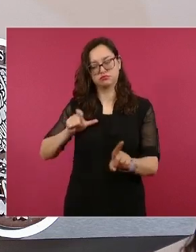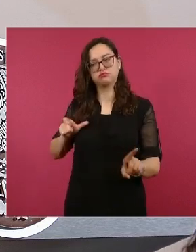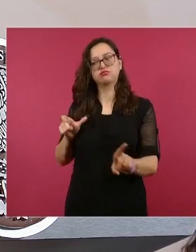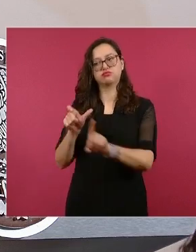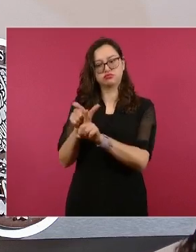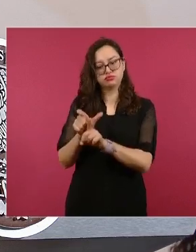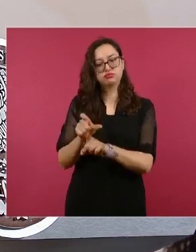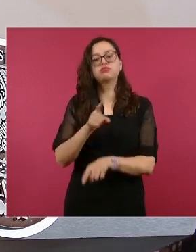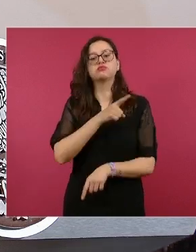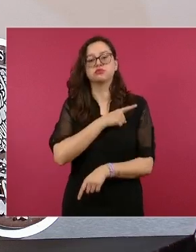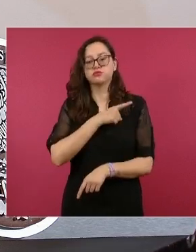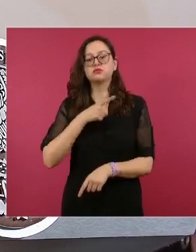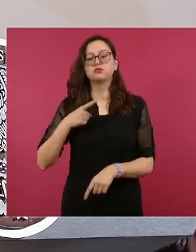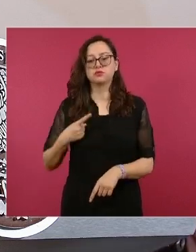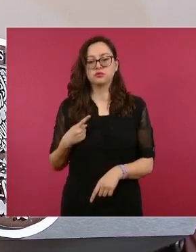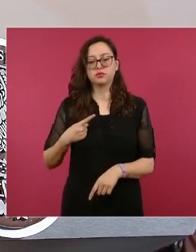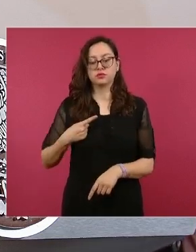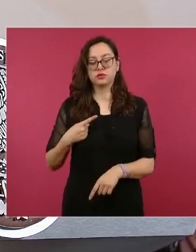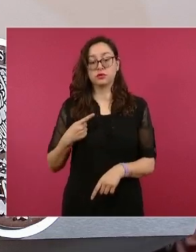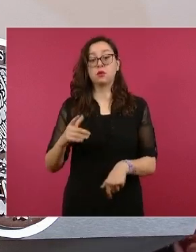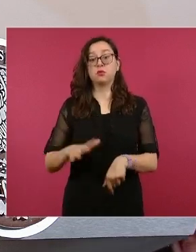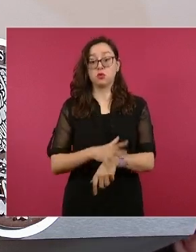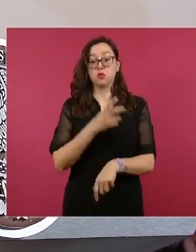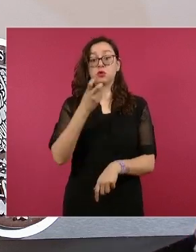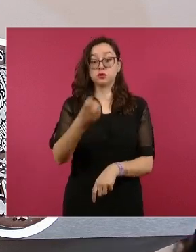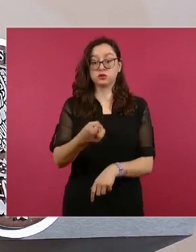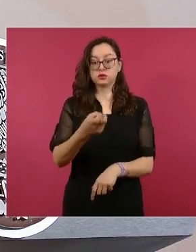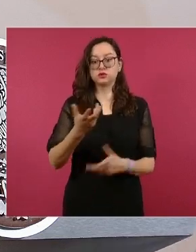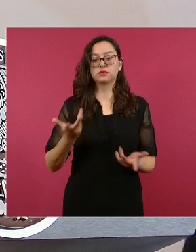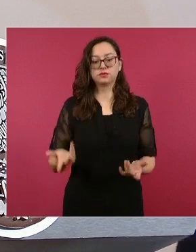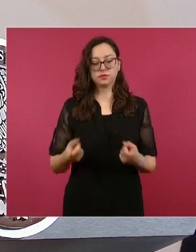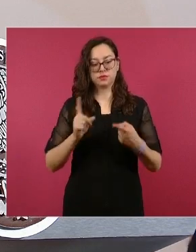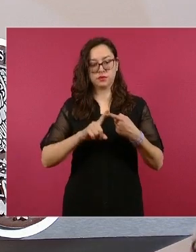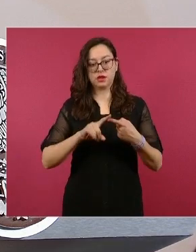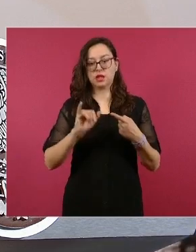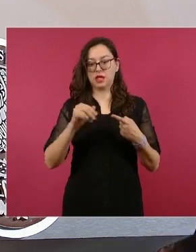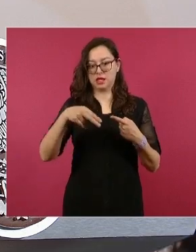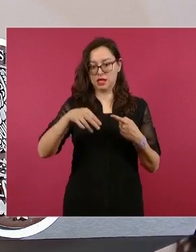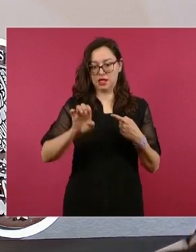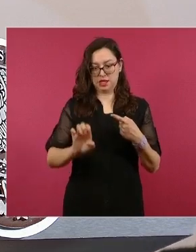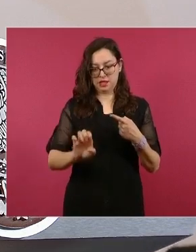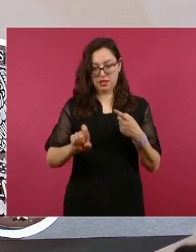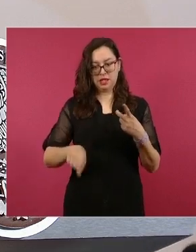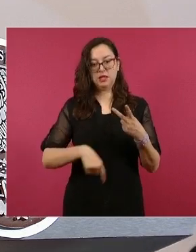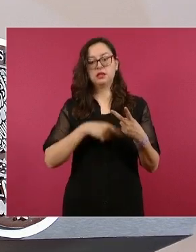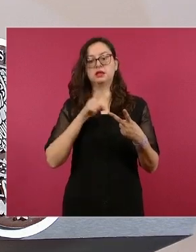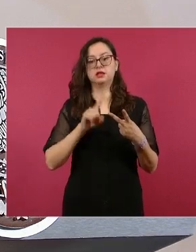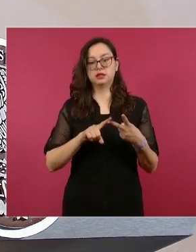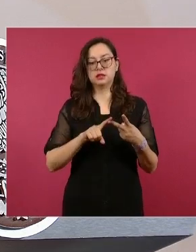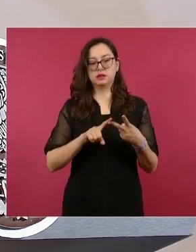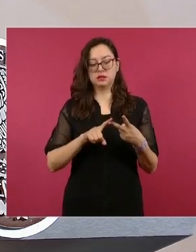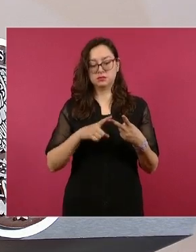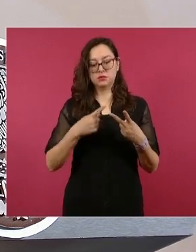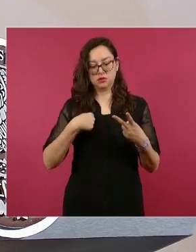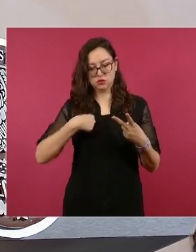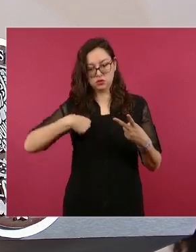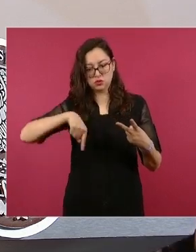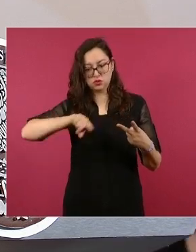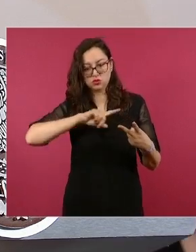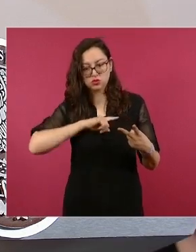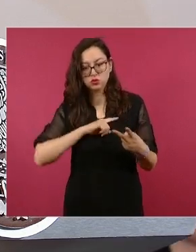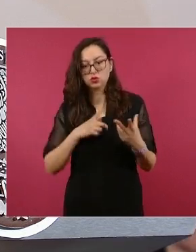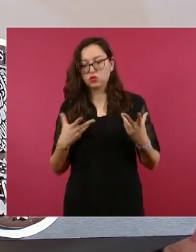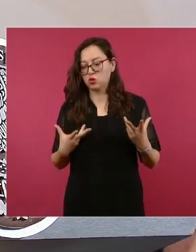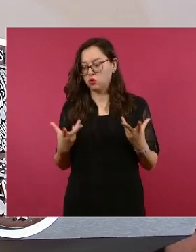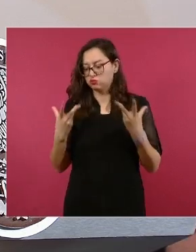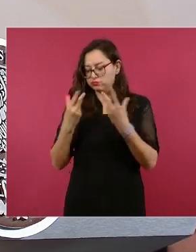eso, como ya hemos dicho antes, junto con el Instituto Nacional Electoral, elaboramos un plan